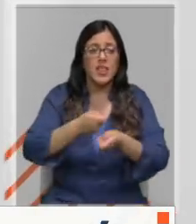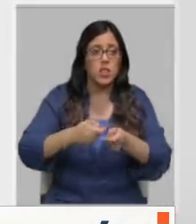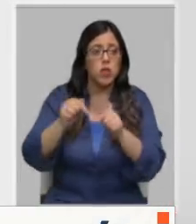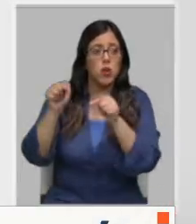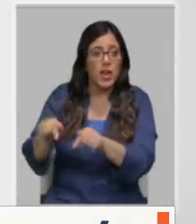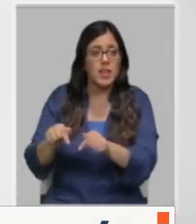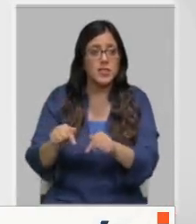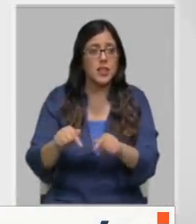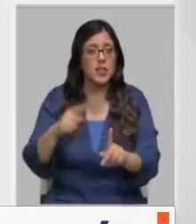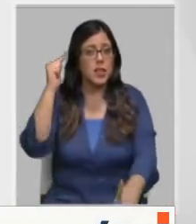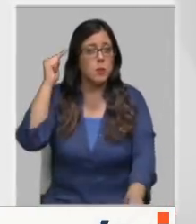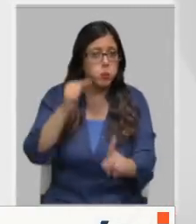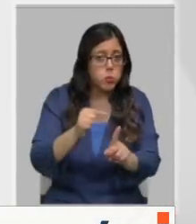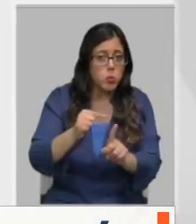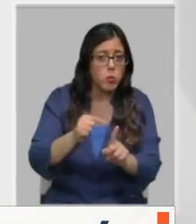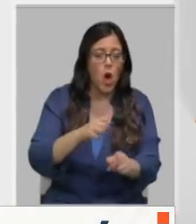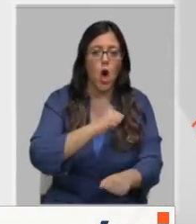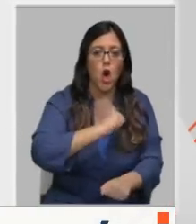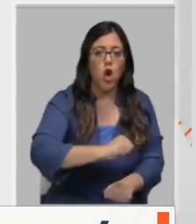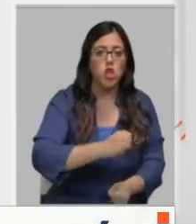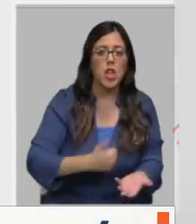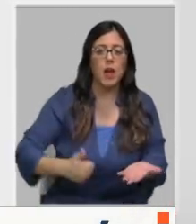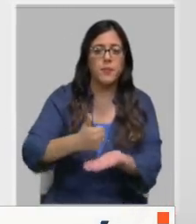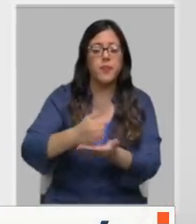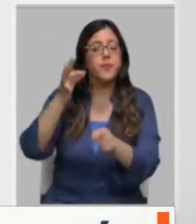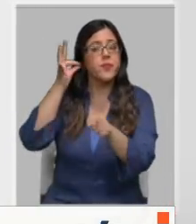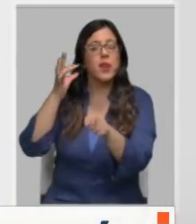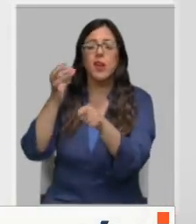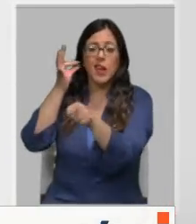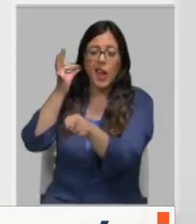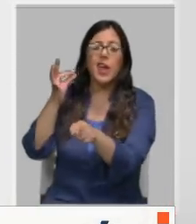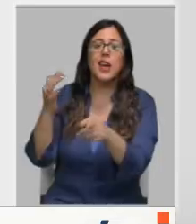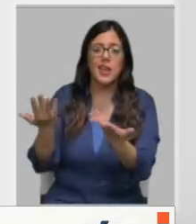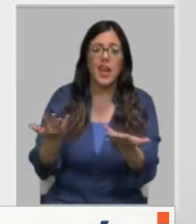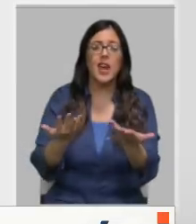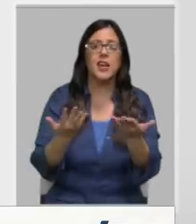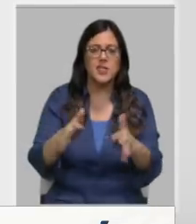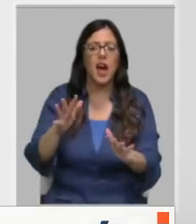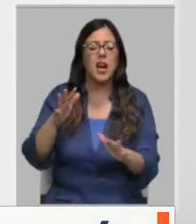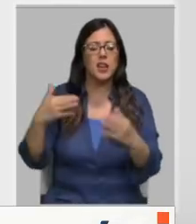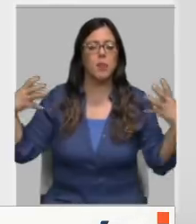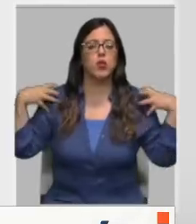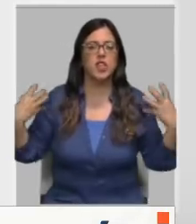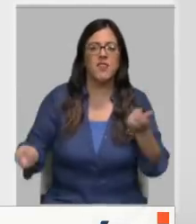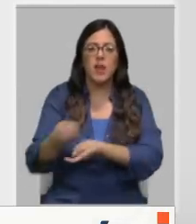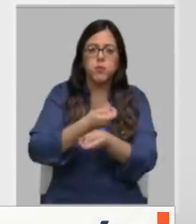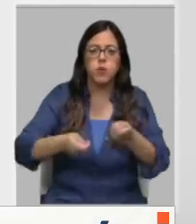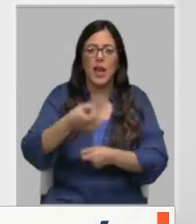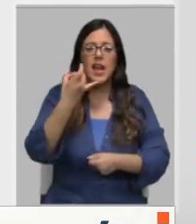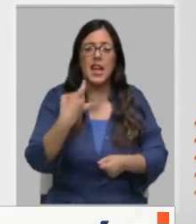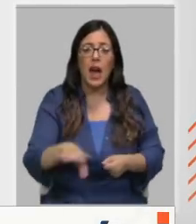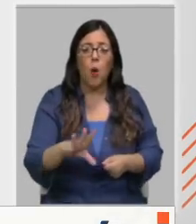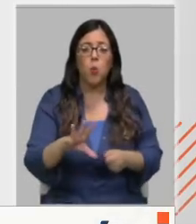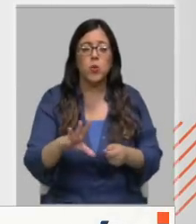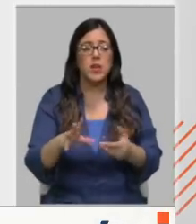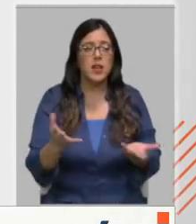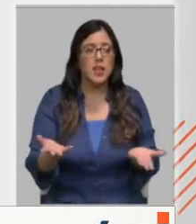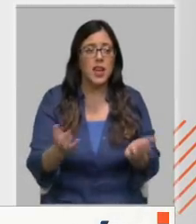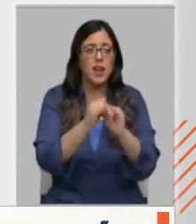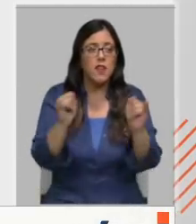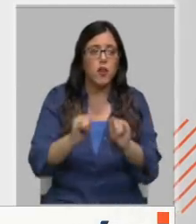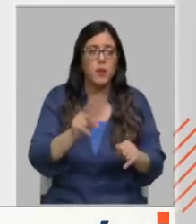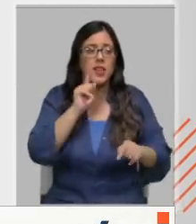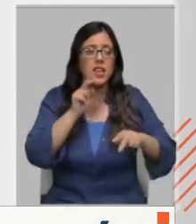dardos contra la edil. Fue la alcaldesa Hassler quien dirigió personalmente las negociaciones, en la única instancia directa quien cuenta con una